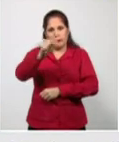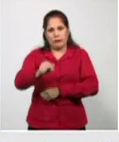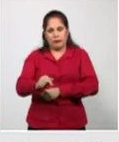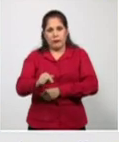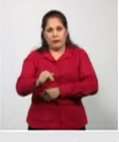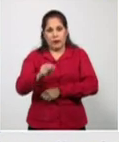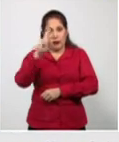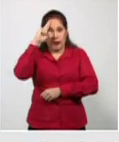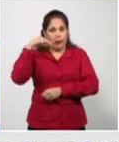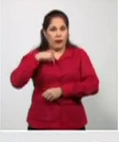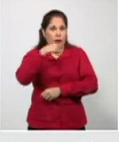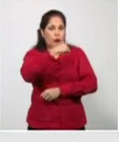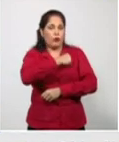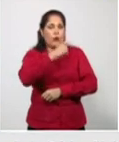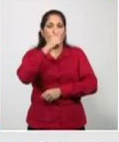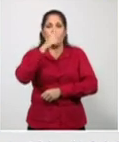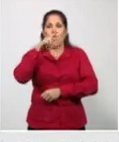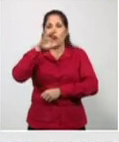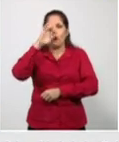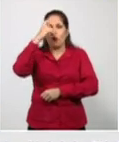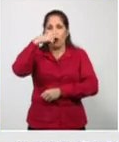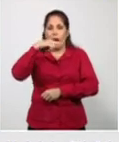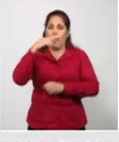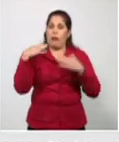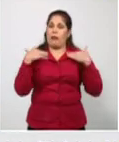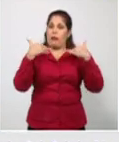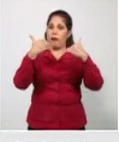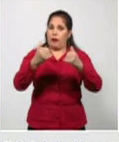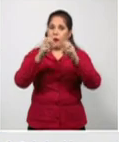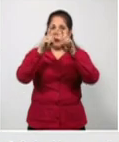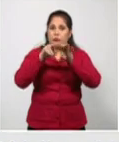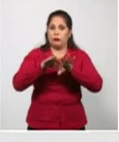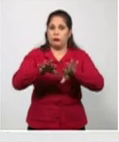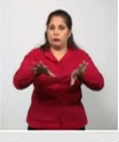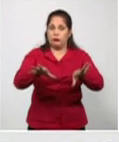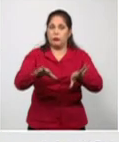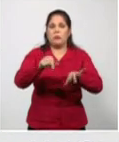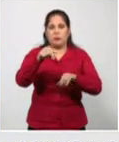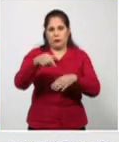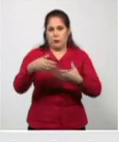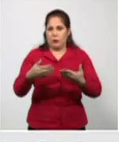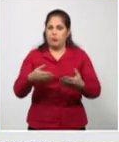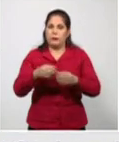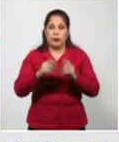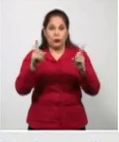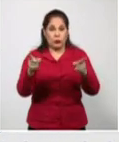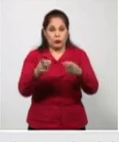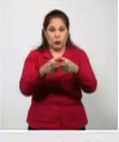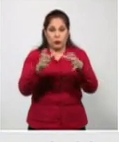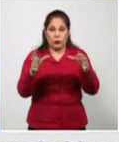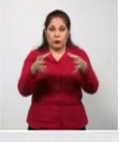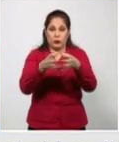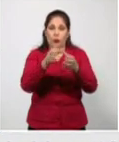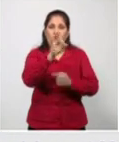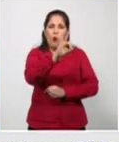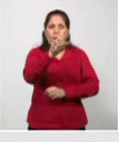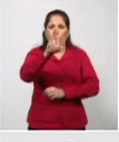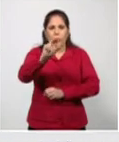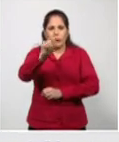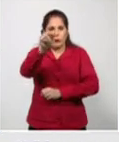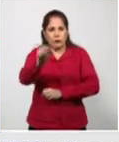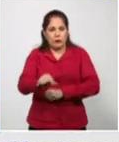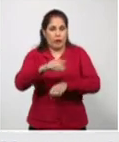doctor Francisco Durán García, director nacional de epidemiología, tenemos que de este total 820